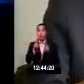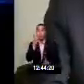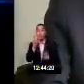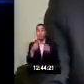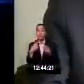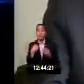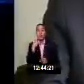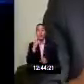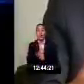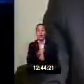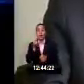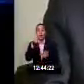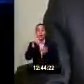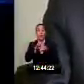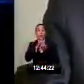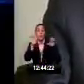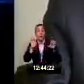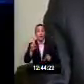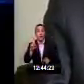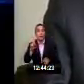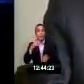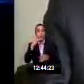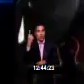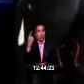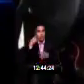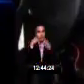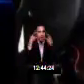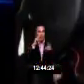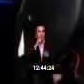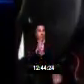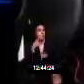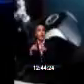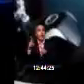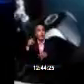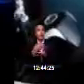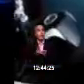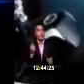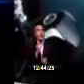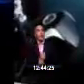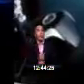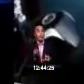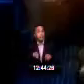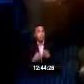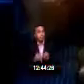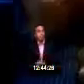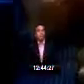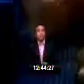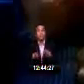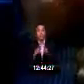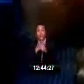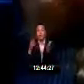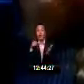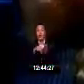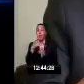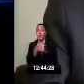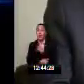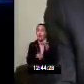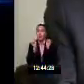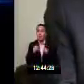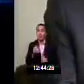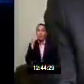a las personas que tienen trabajo en esas empresas y que pueden llevar un ingreso a sus familias. Esto sin contar con el daño a la imagen del país que afectaría